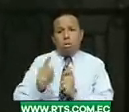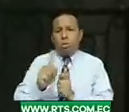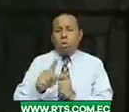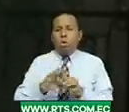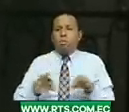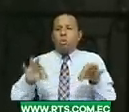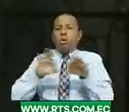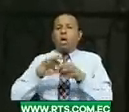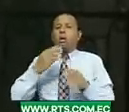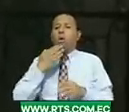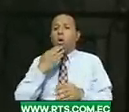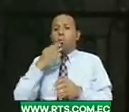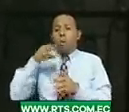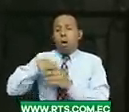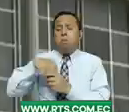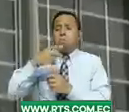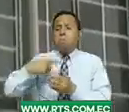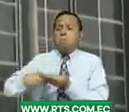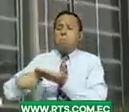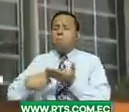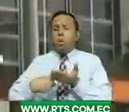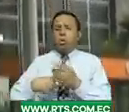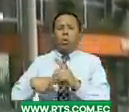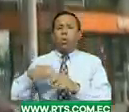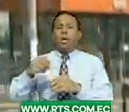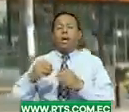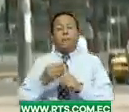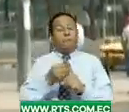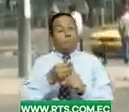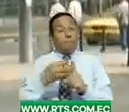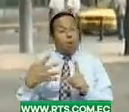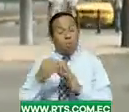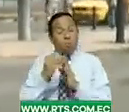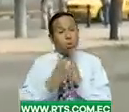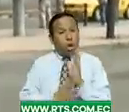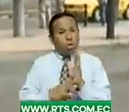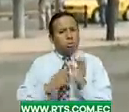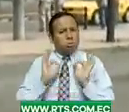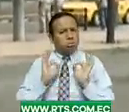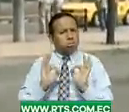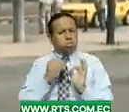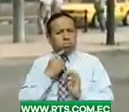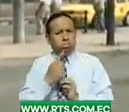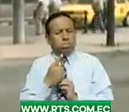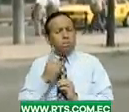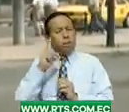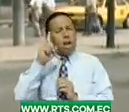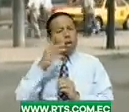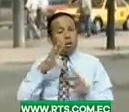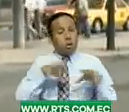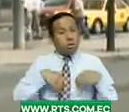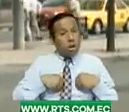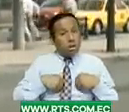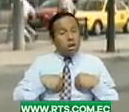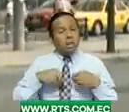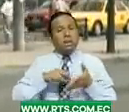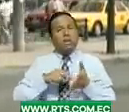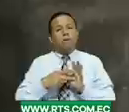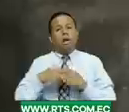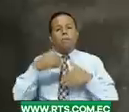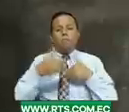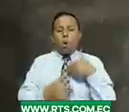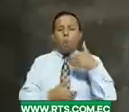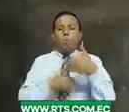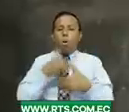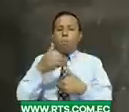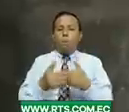la comisión, de acogerse tomará tiempo en su aplicación. En el fondo es una gran política de Estado. Los sistemas de pensiones son un tema del